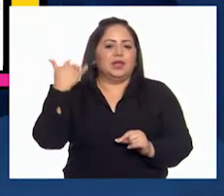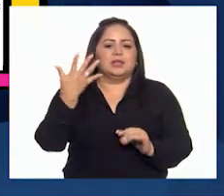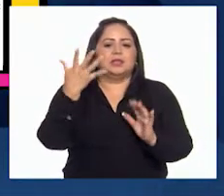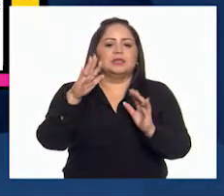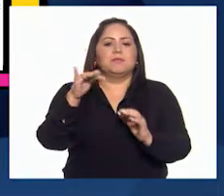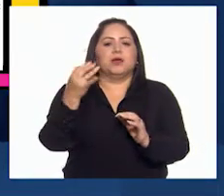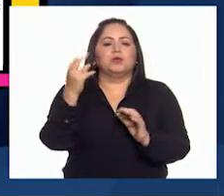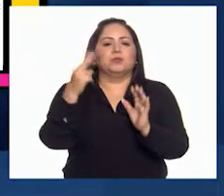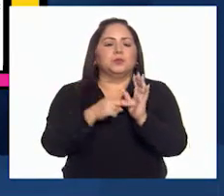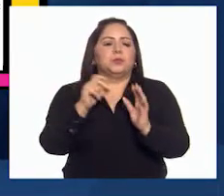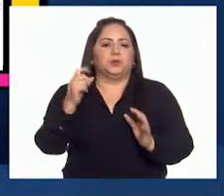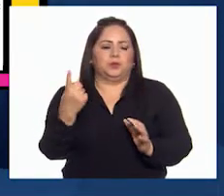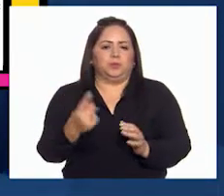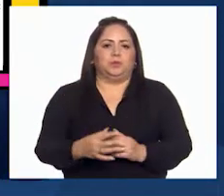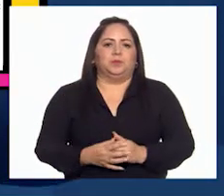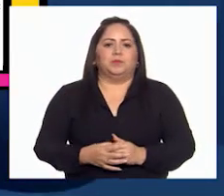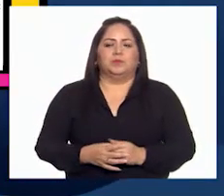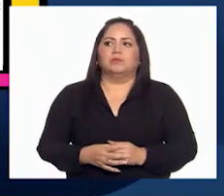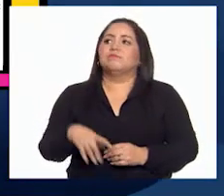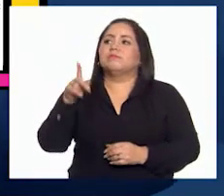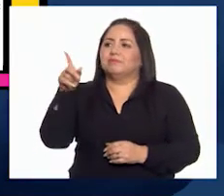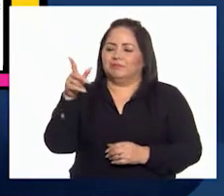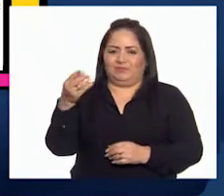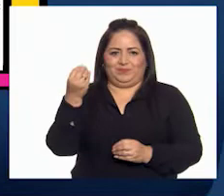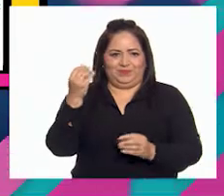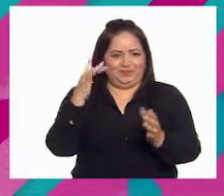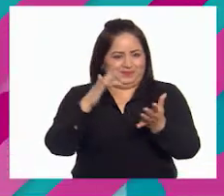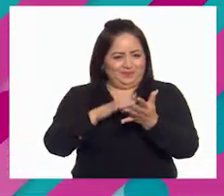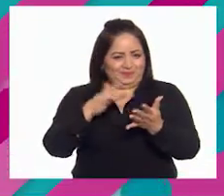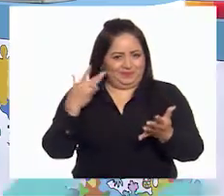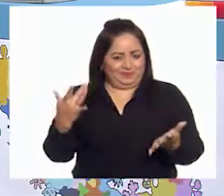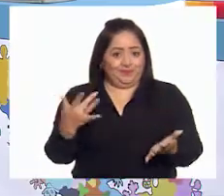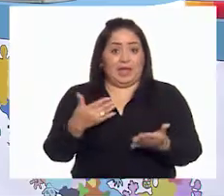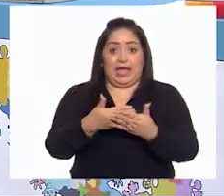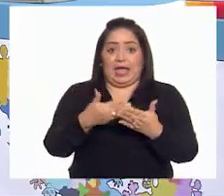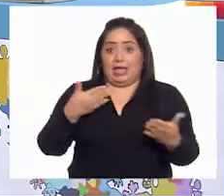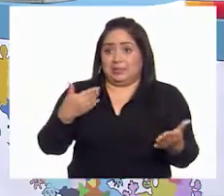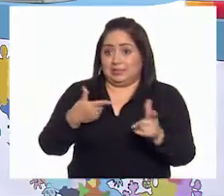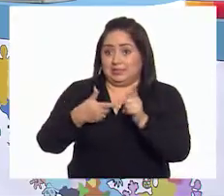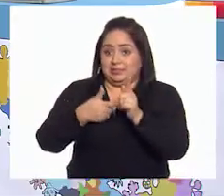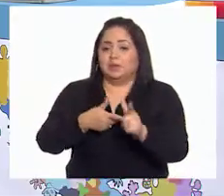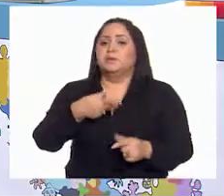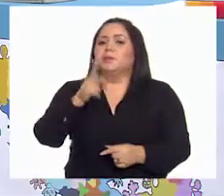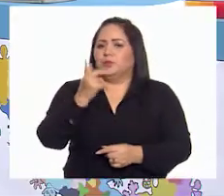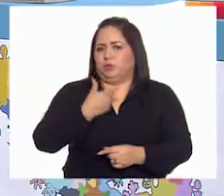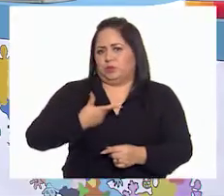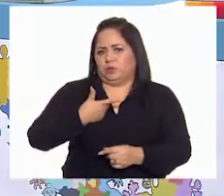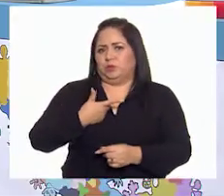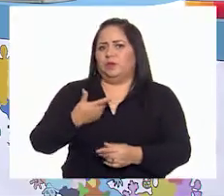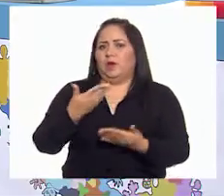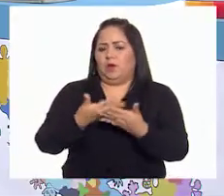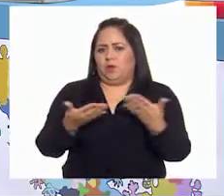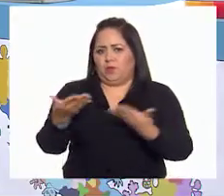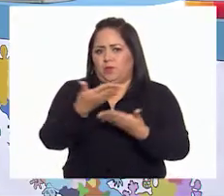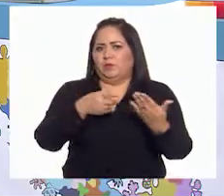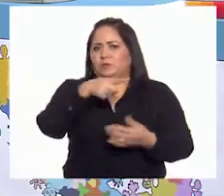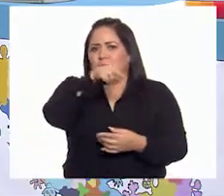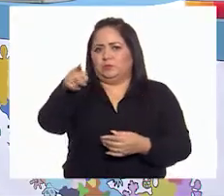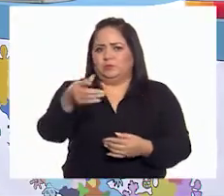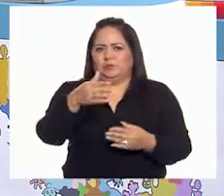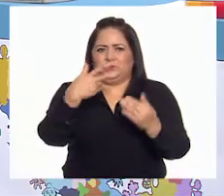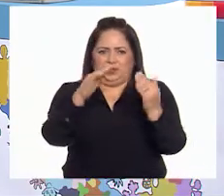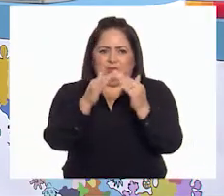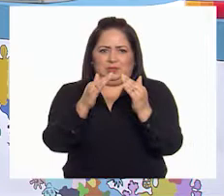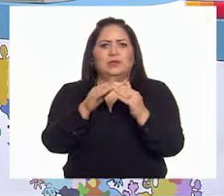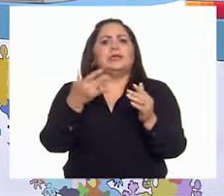el 10 de mayo del 2021. Muchísimas gracias, María. Antes de continuar, me gustaría compartir con nuestros estudiantes en